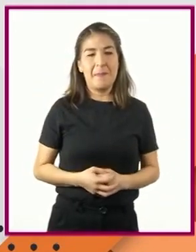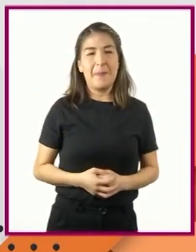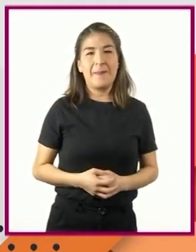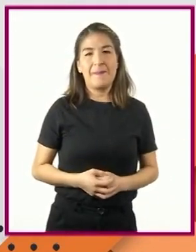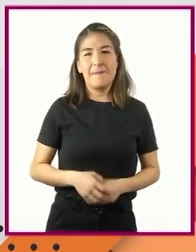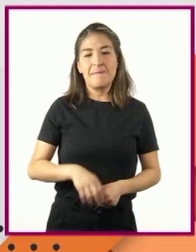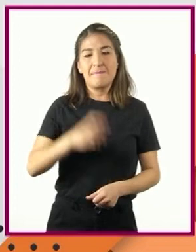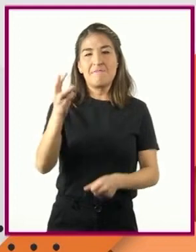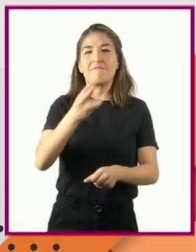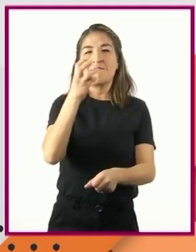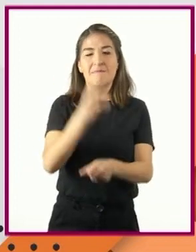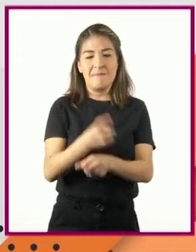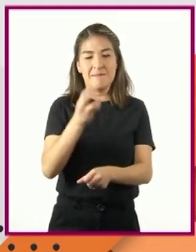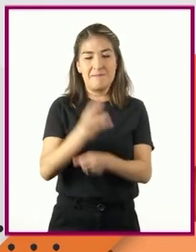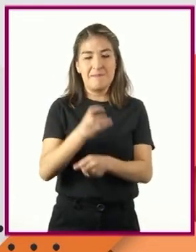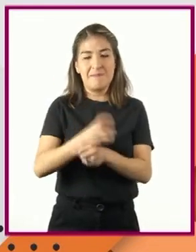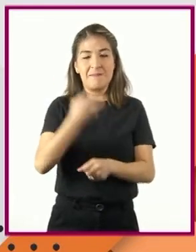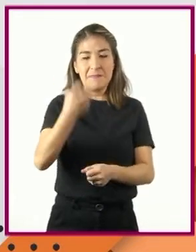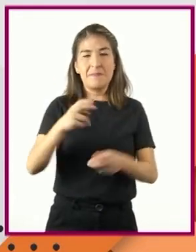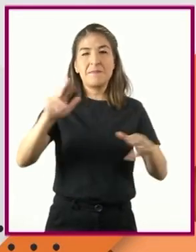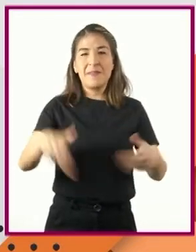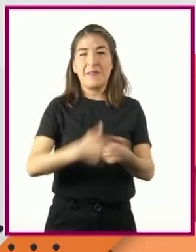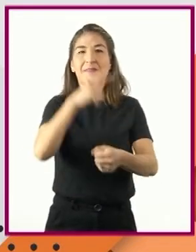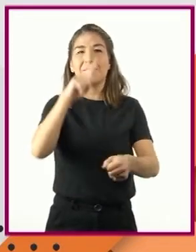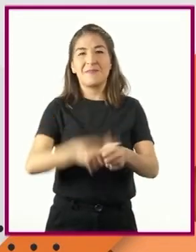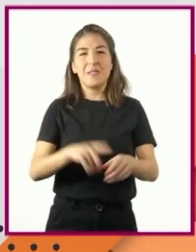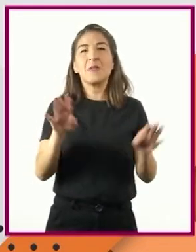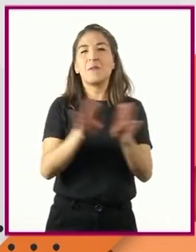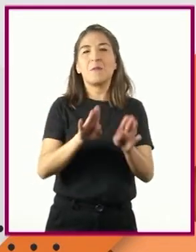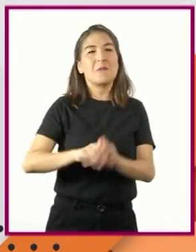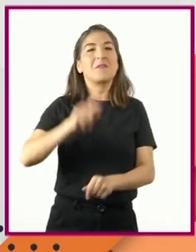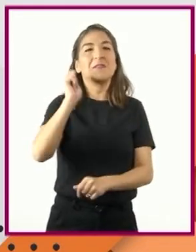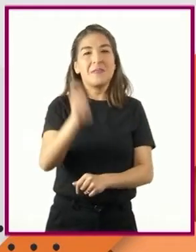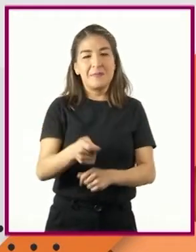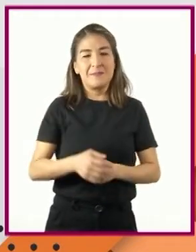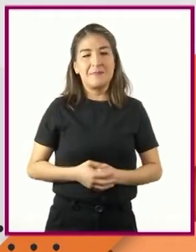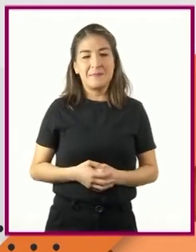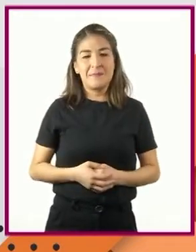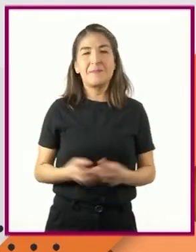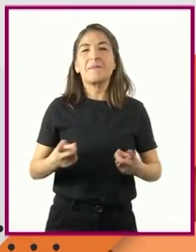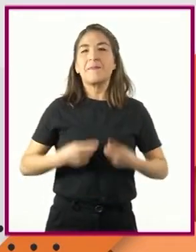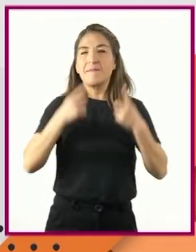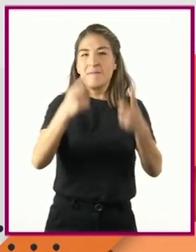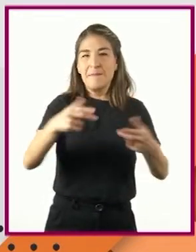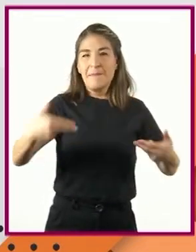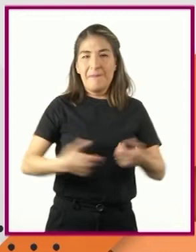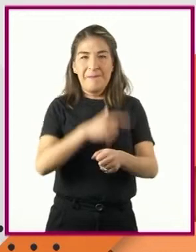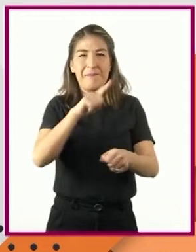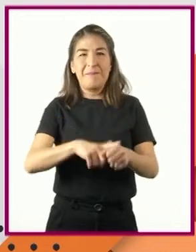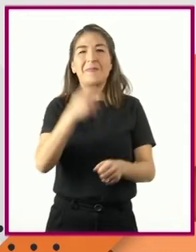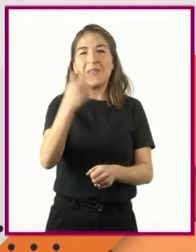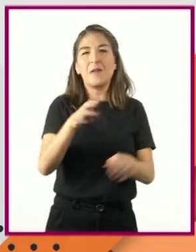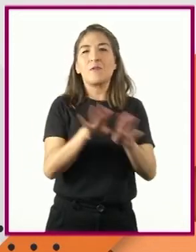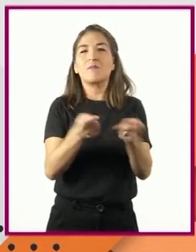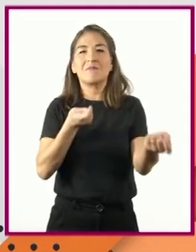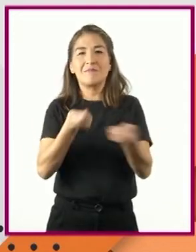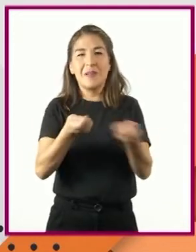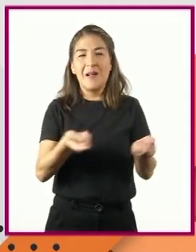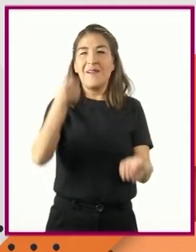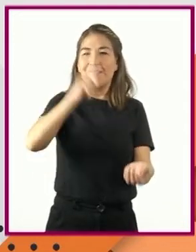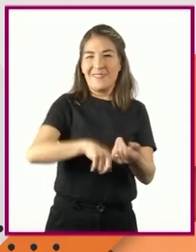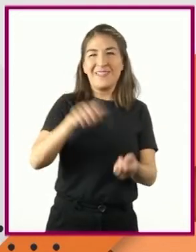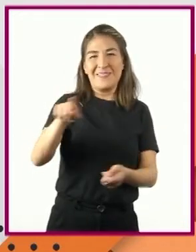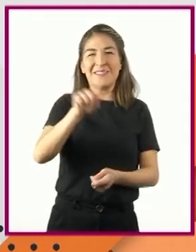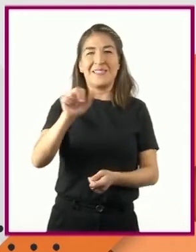El tercero, de las nacionalidades, mediante el cual se les daba a las naciones que habían sido controladas por el